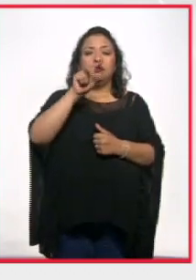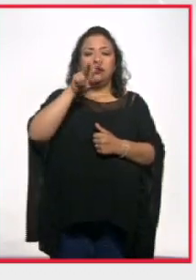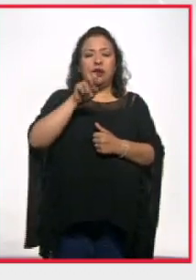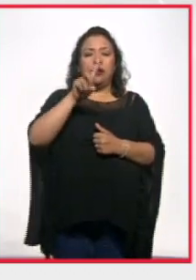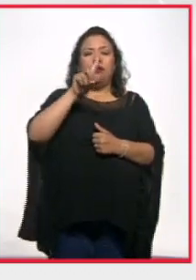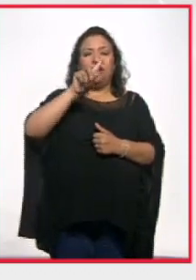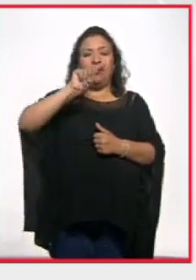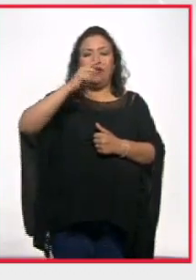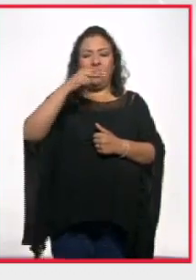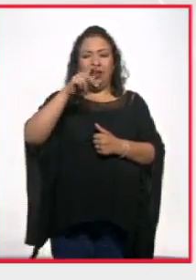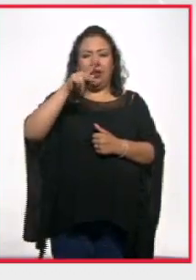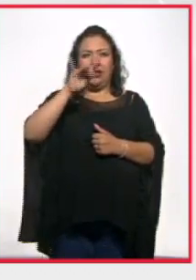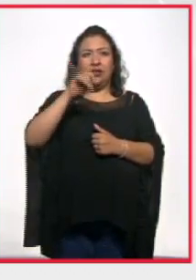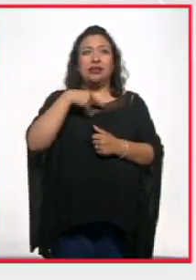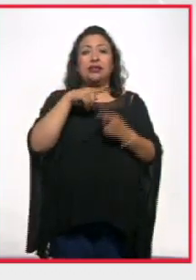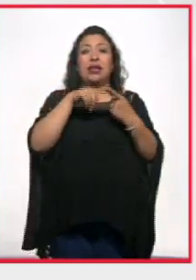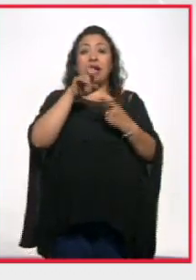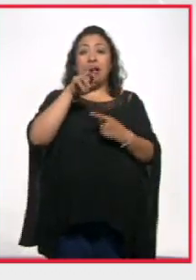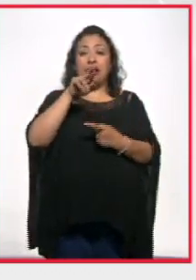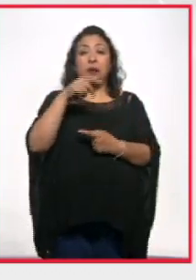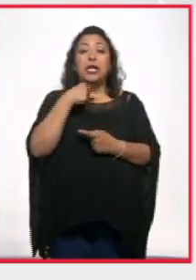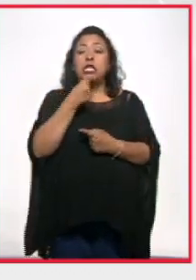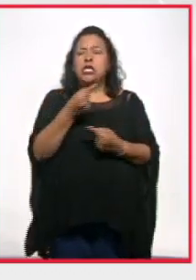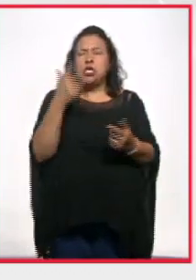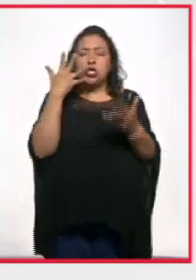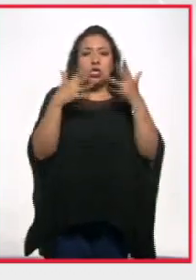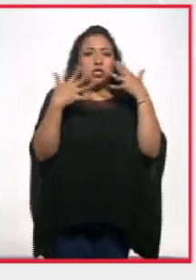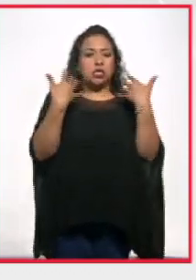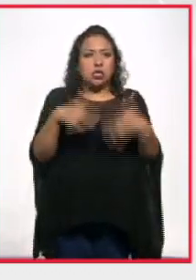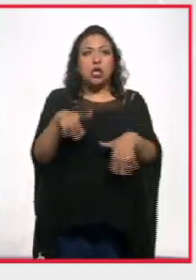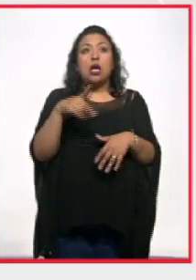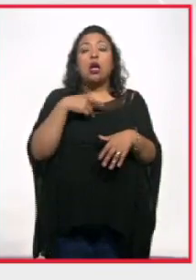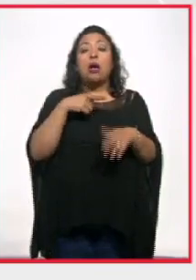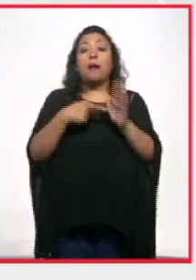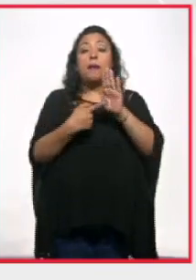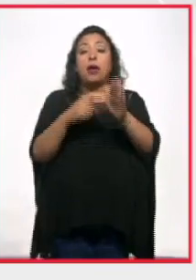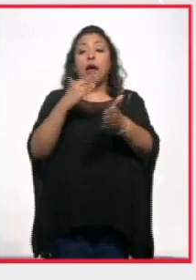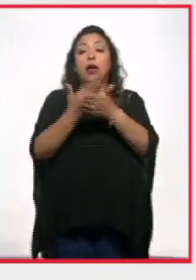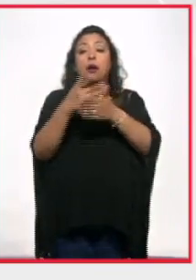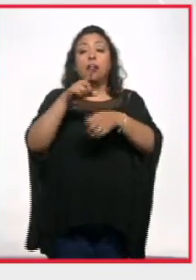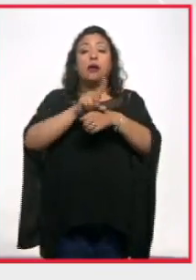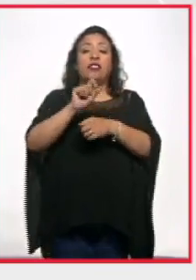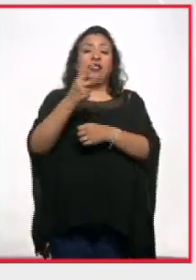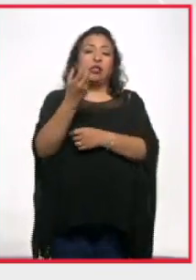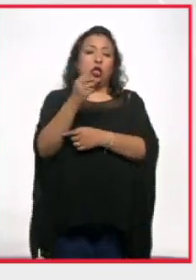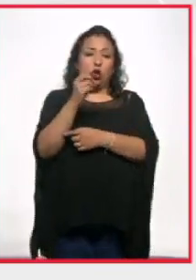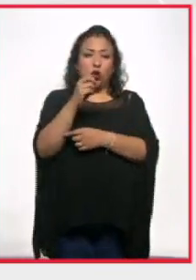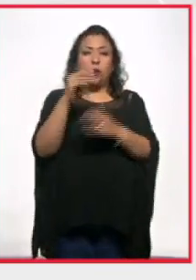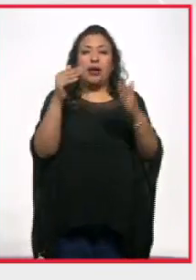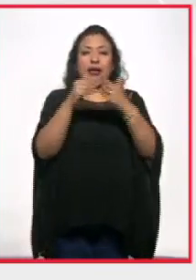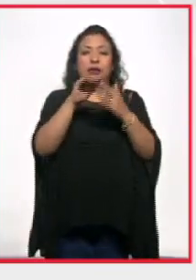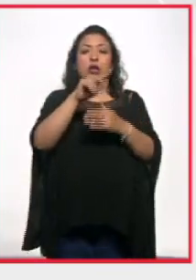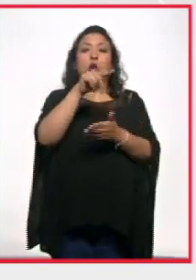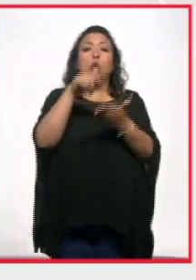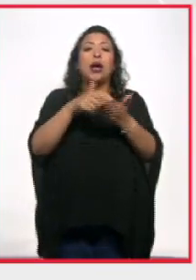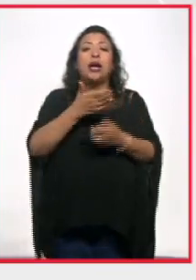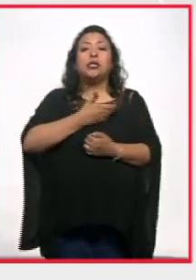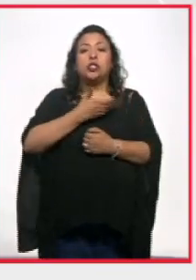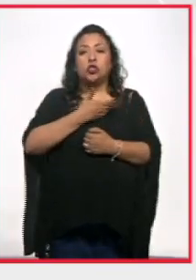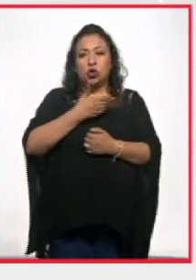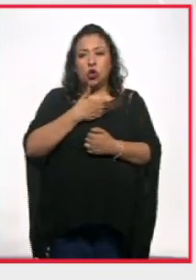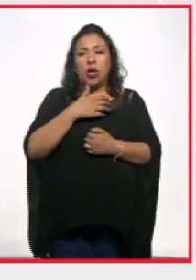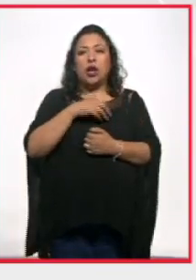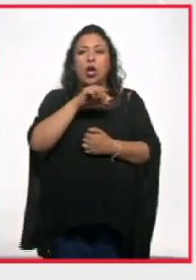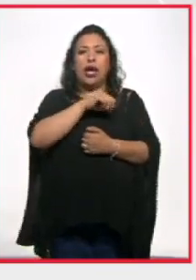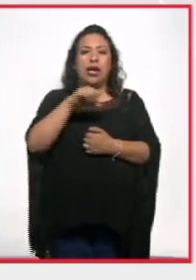Eric Rivera, El Niño Terrible, se presenta hasta el 27 de octubre en Casa Frisac, espacio localizado en el Centro Histórico de